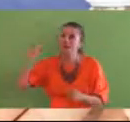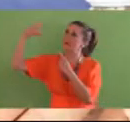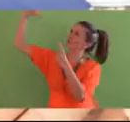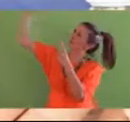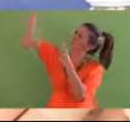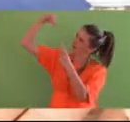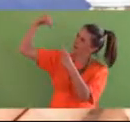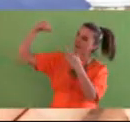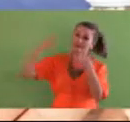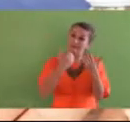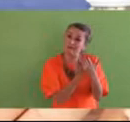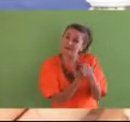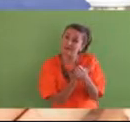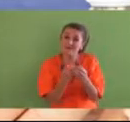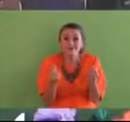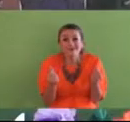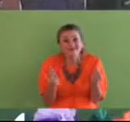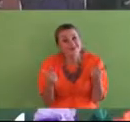recuerda apagarla y